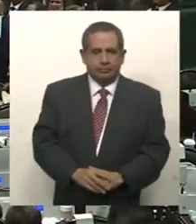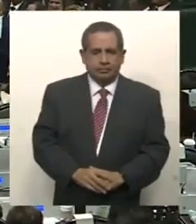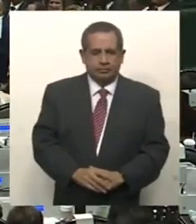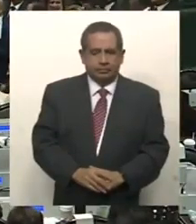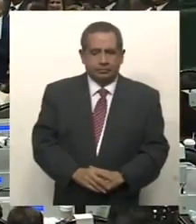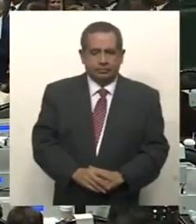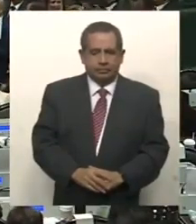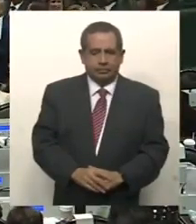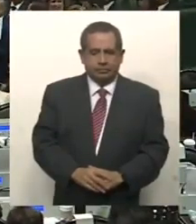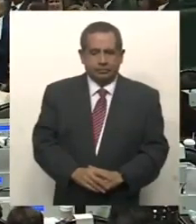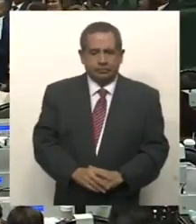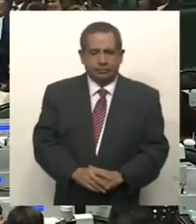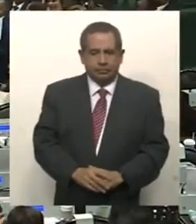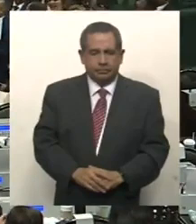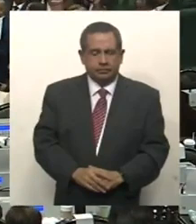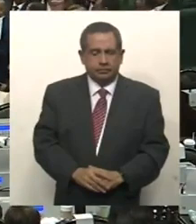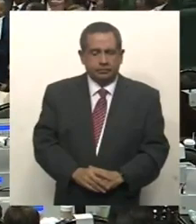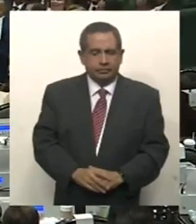Continúe, orador.